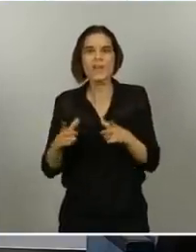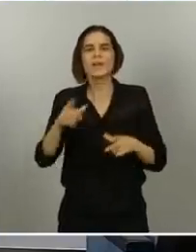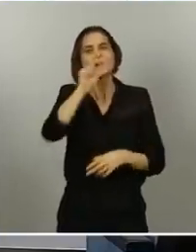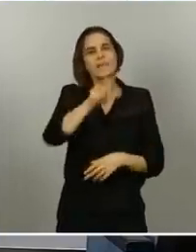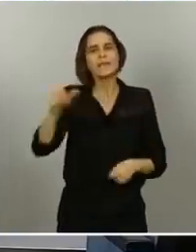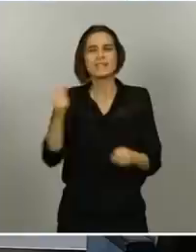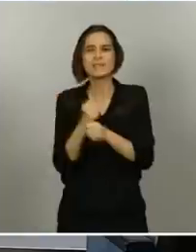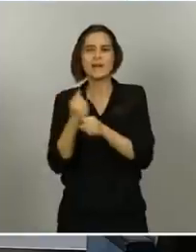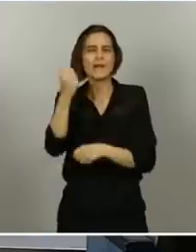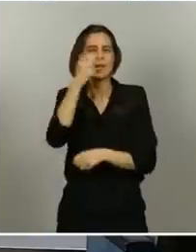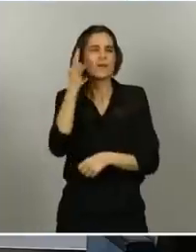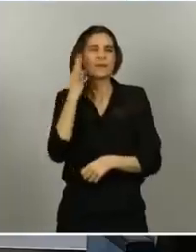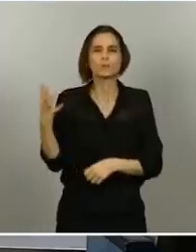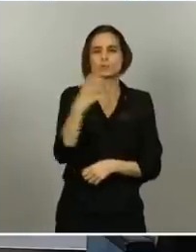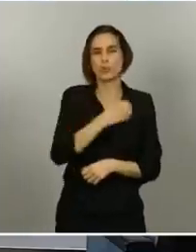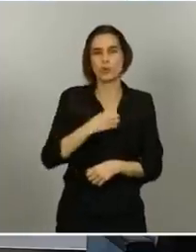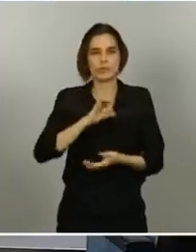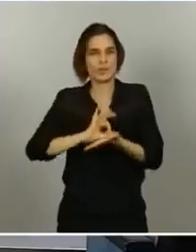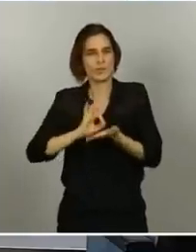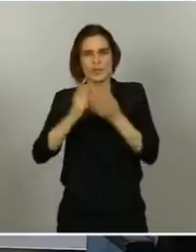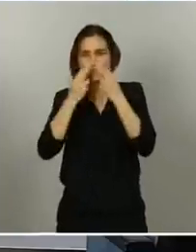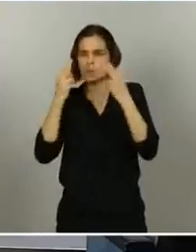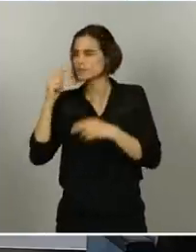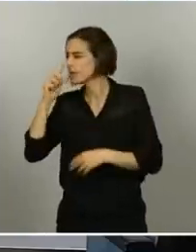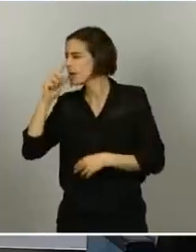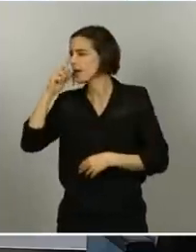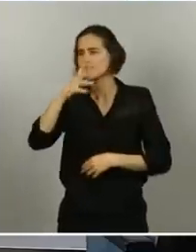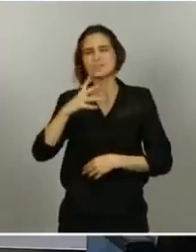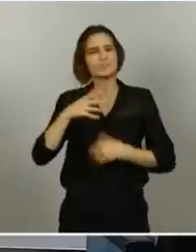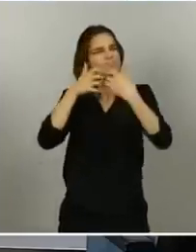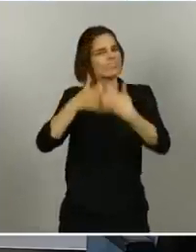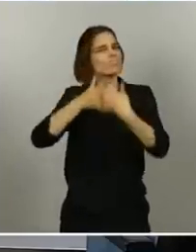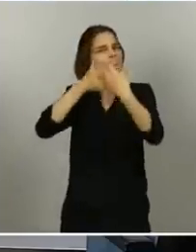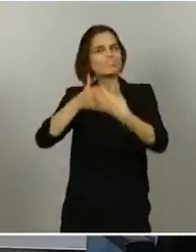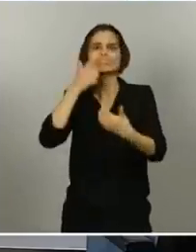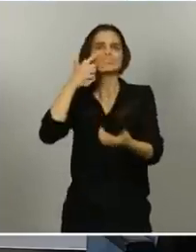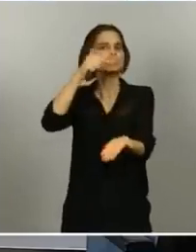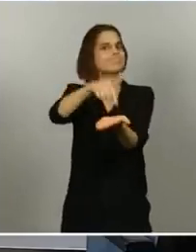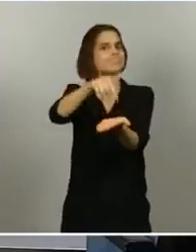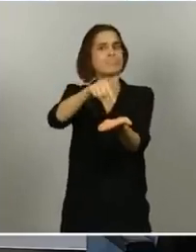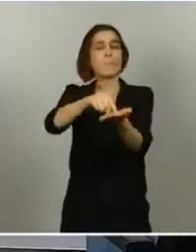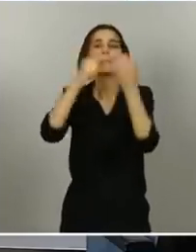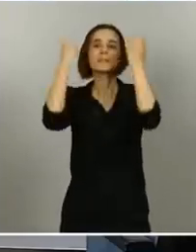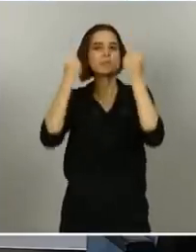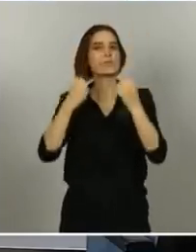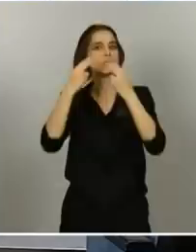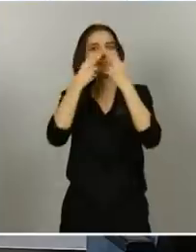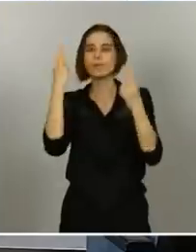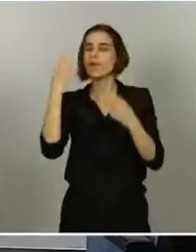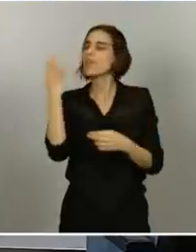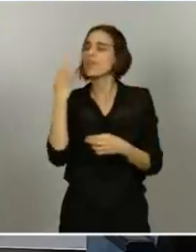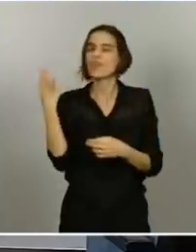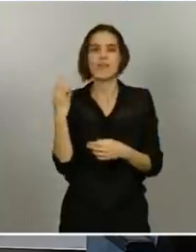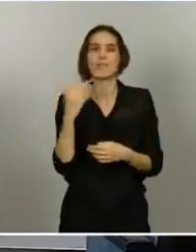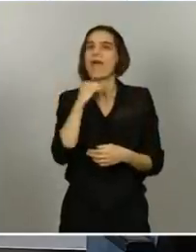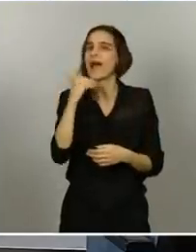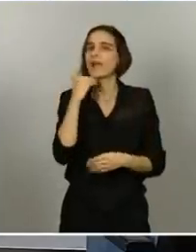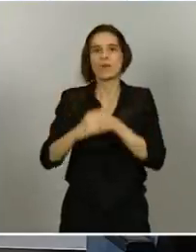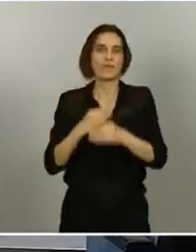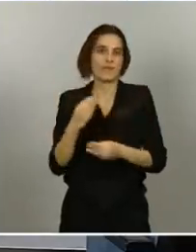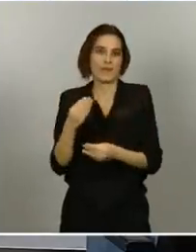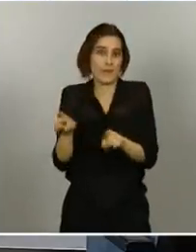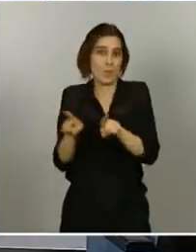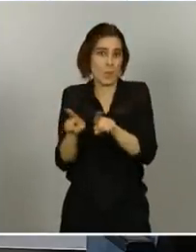o vento e marea para poner sobre a mesa a necesidade de que as instituciones públicas adoptaran unha medida como esta o ingreso mínimo vital